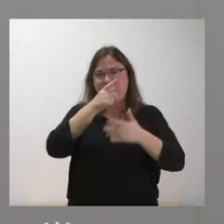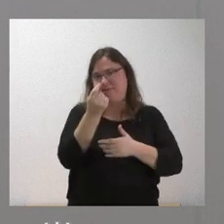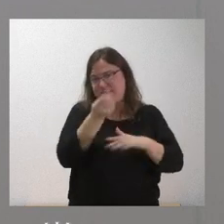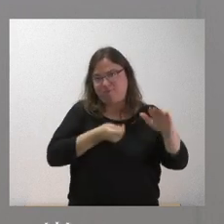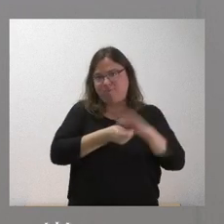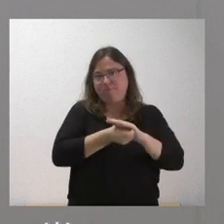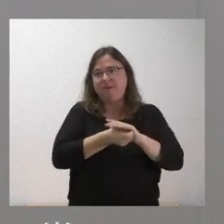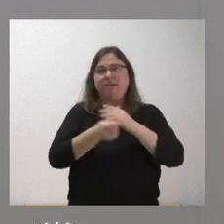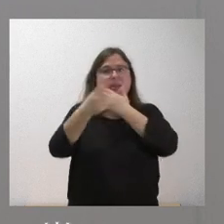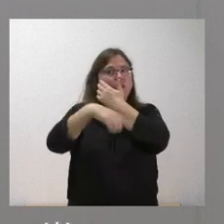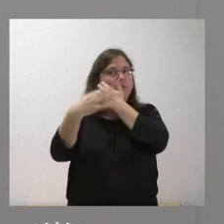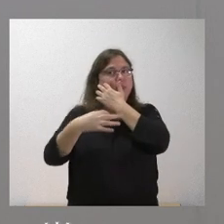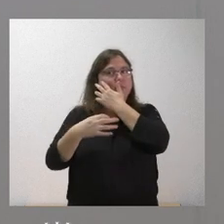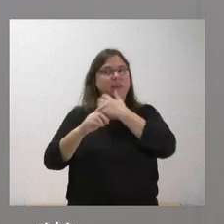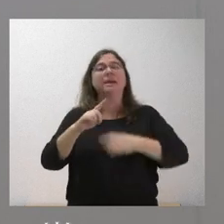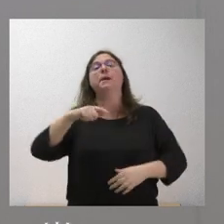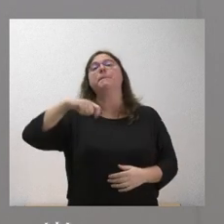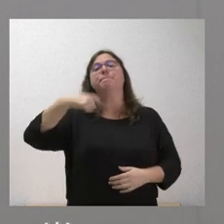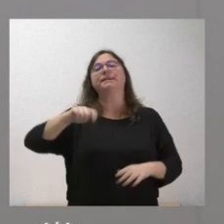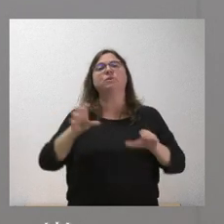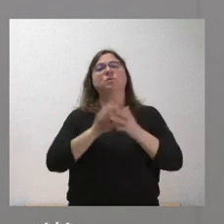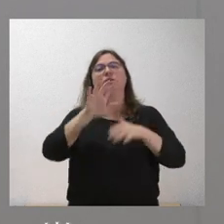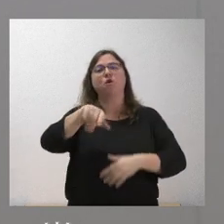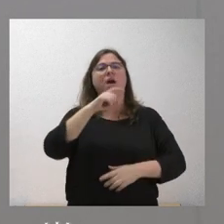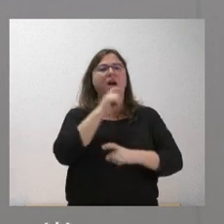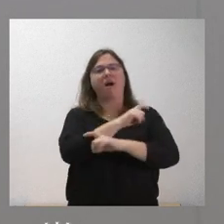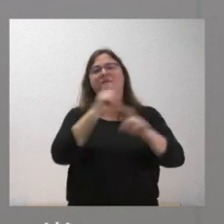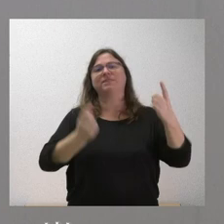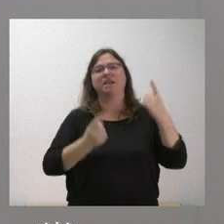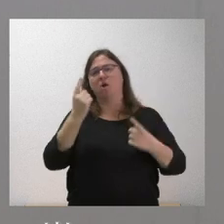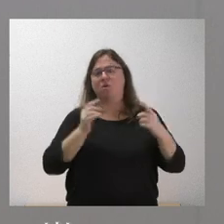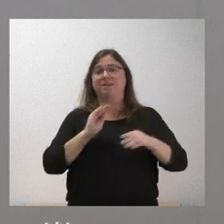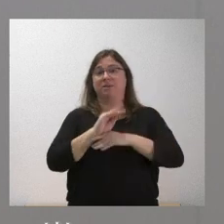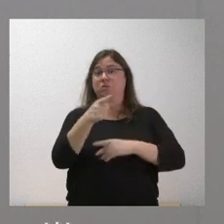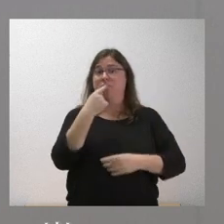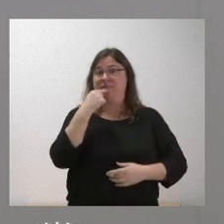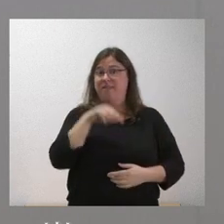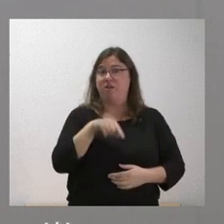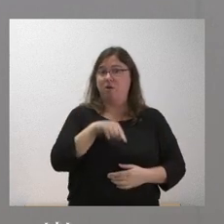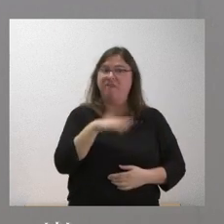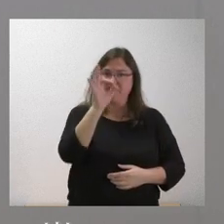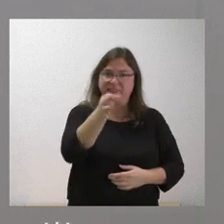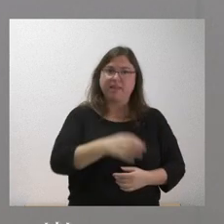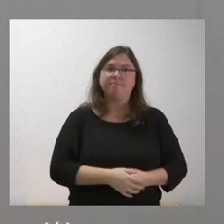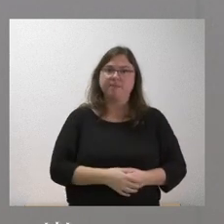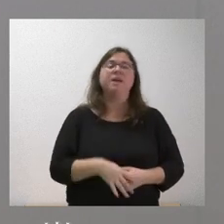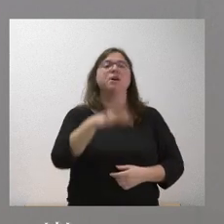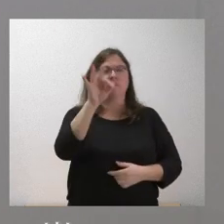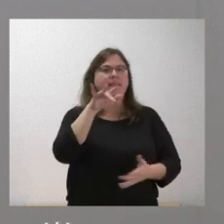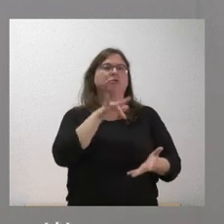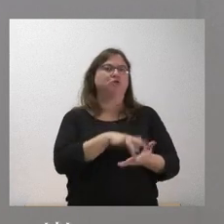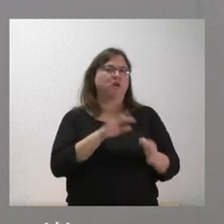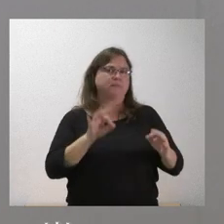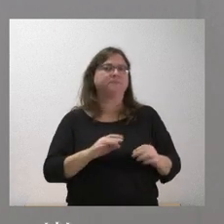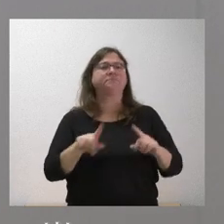que lo hagan el presidente de la junta de Castillo había anunciado algunas de estas inversiones y usted ha señalado hoy que son ciertas que efectivamente se han producido